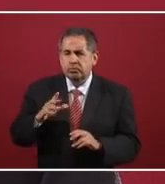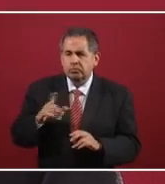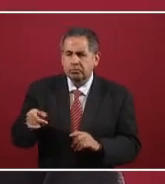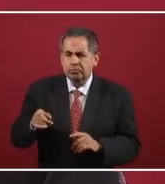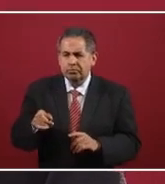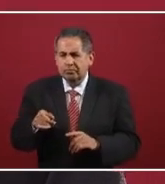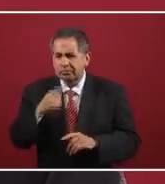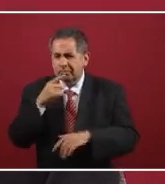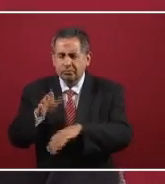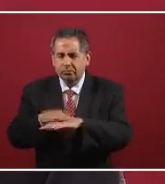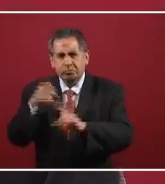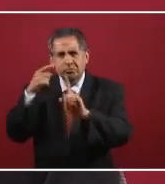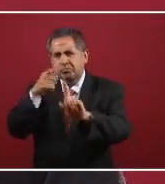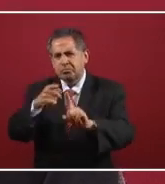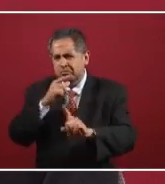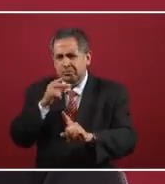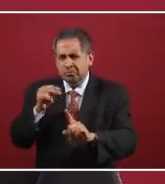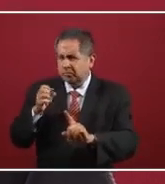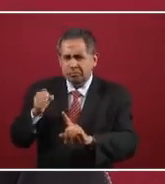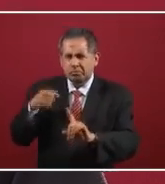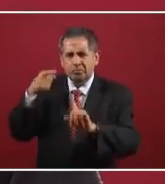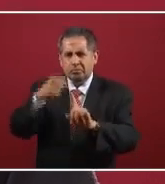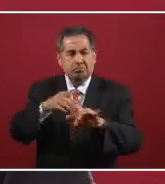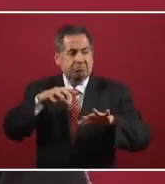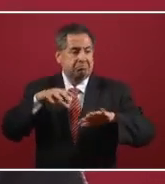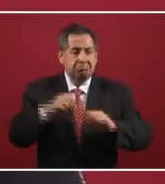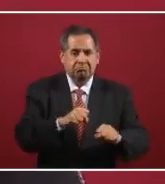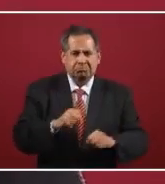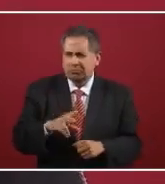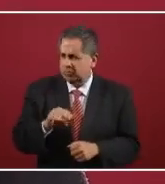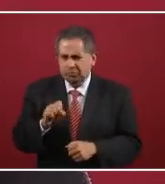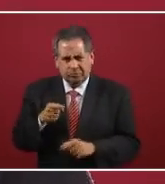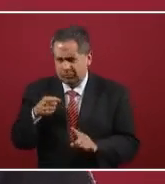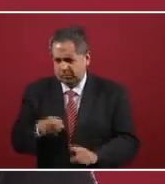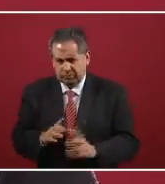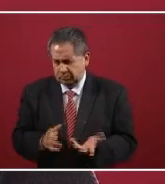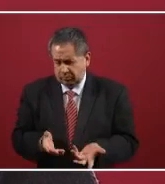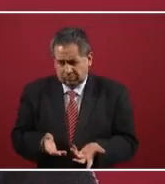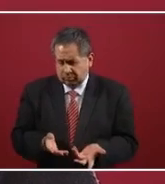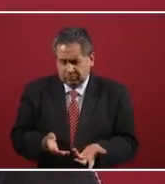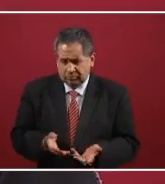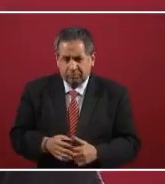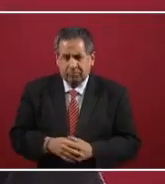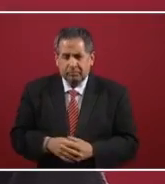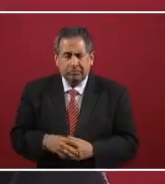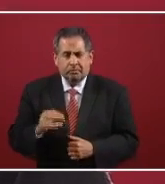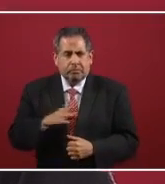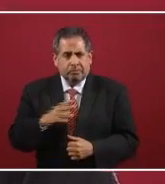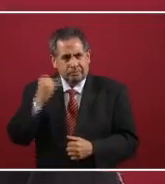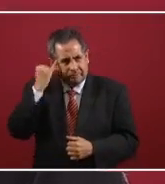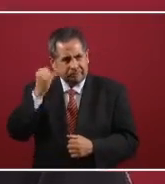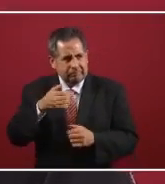el propósito. O sea, no hay